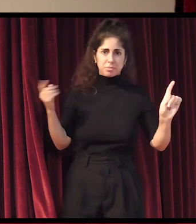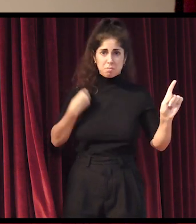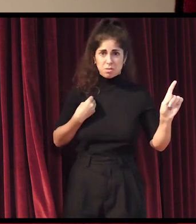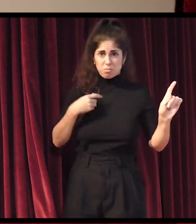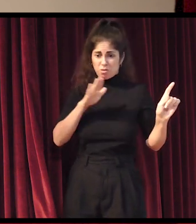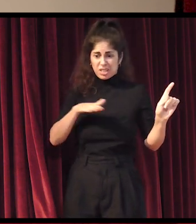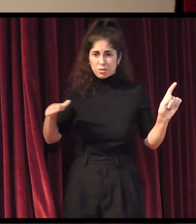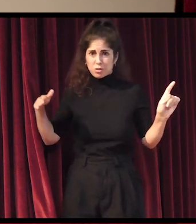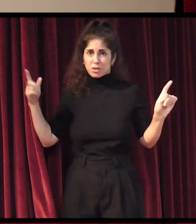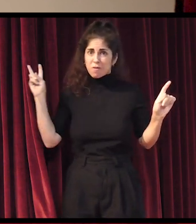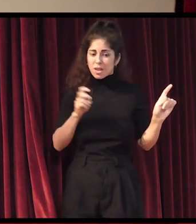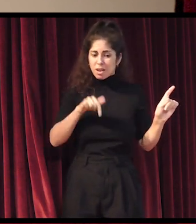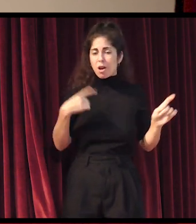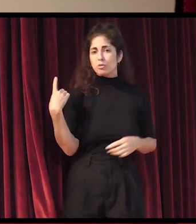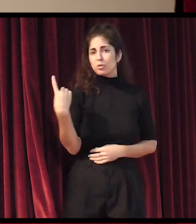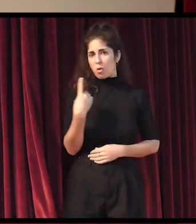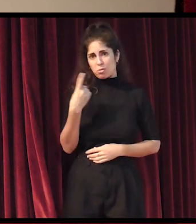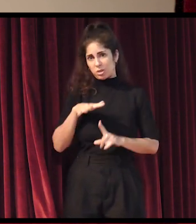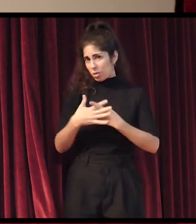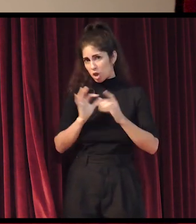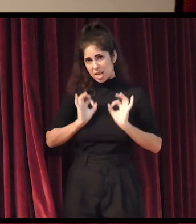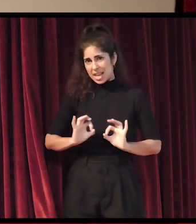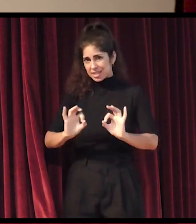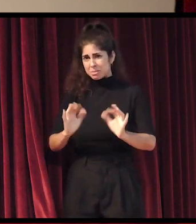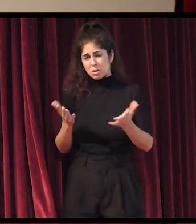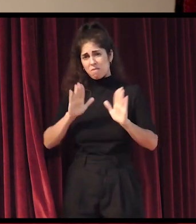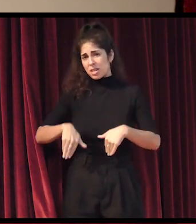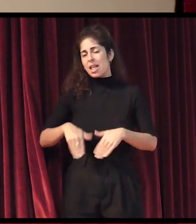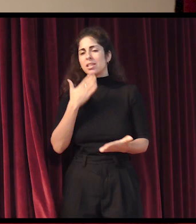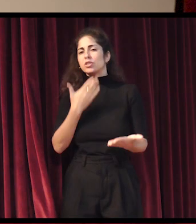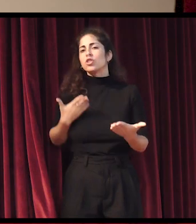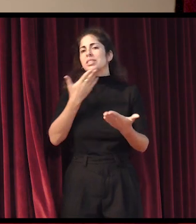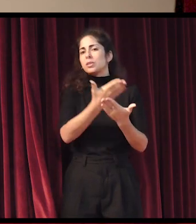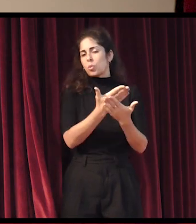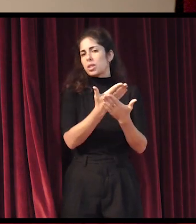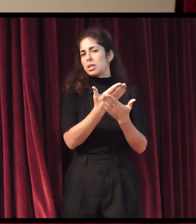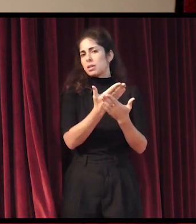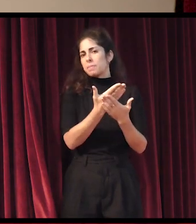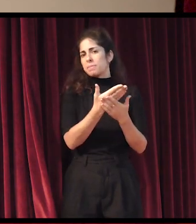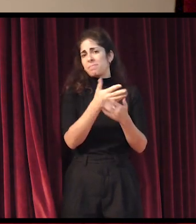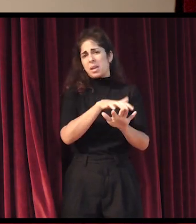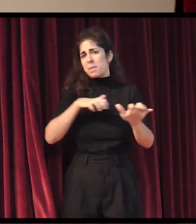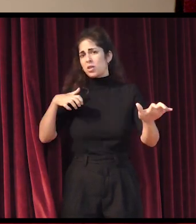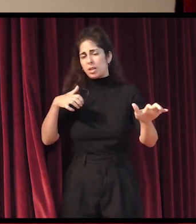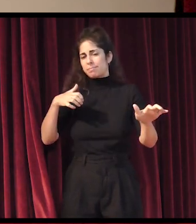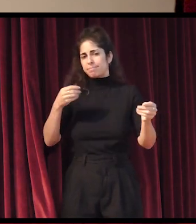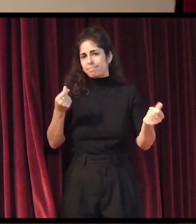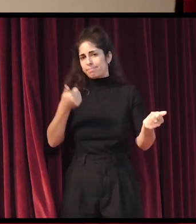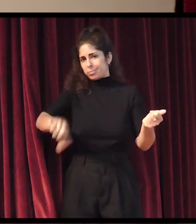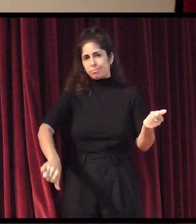emigran solos, y aún así todas estas solicitudes, o la gran mayoría de estas solicitudes no